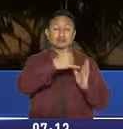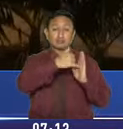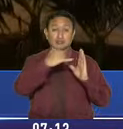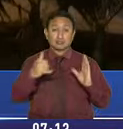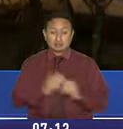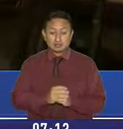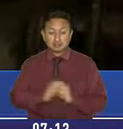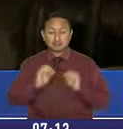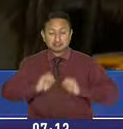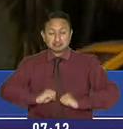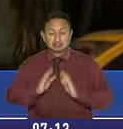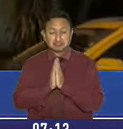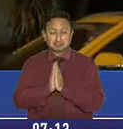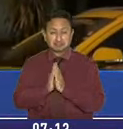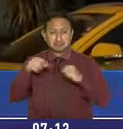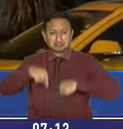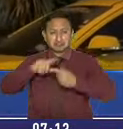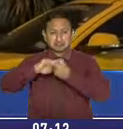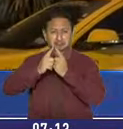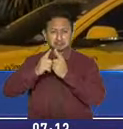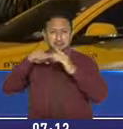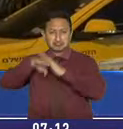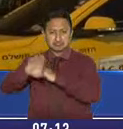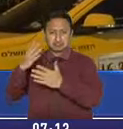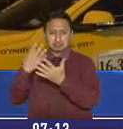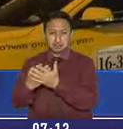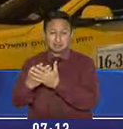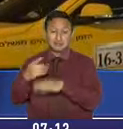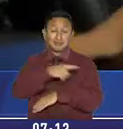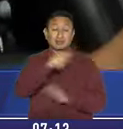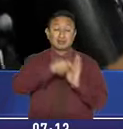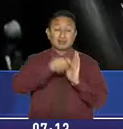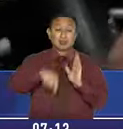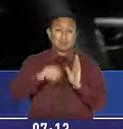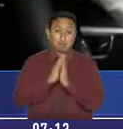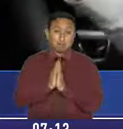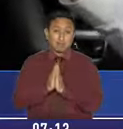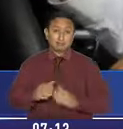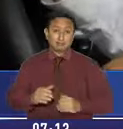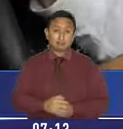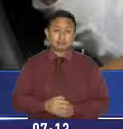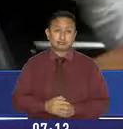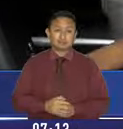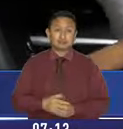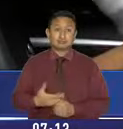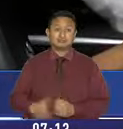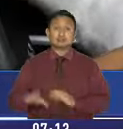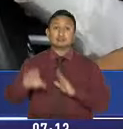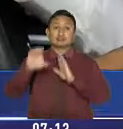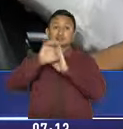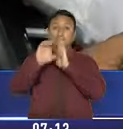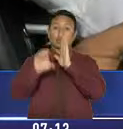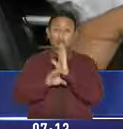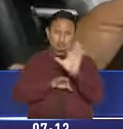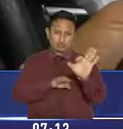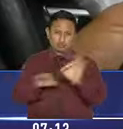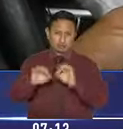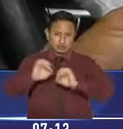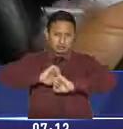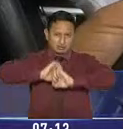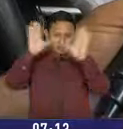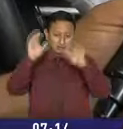corpus impuesta por la defensa de Jorge Glass. La Constitución es muy clara con respecto al habeas corpus en el artículo 89. En ese